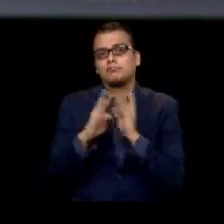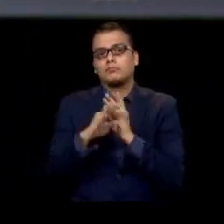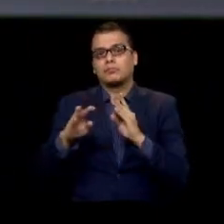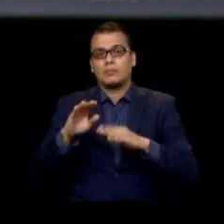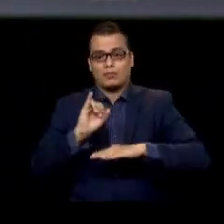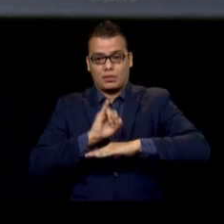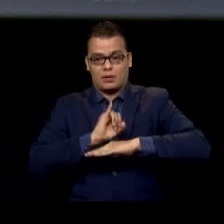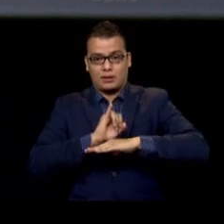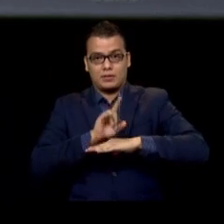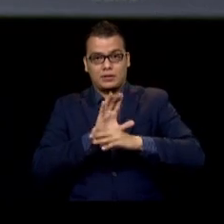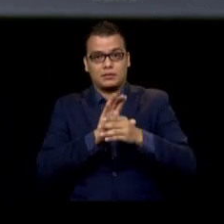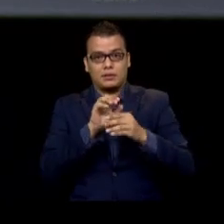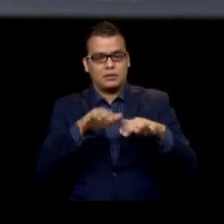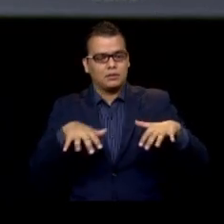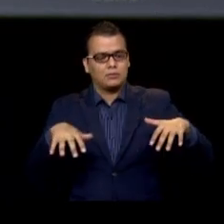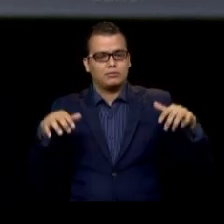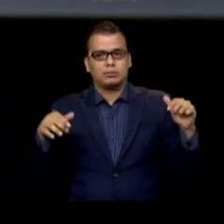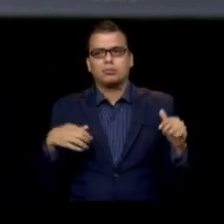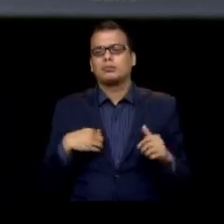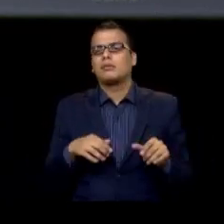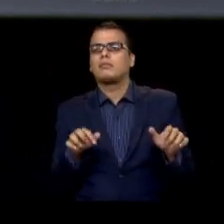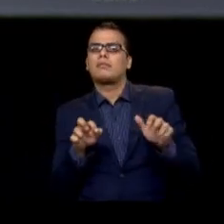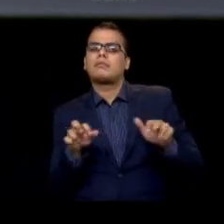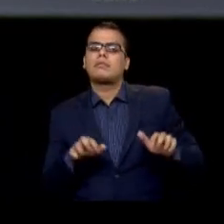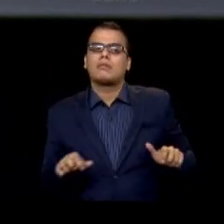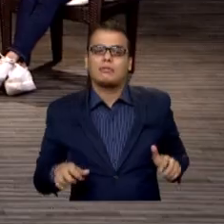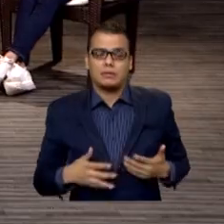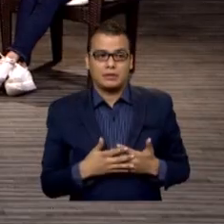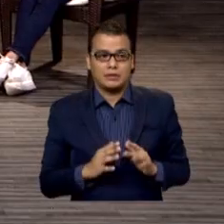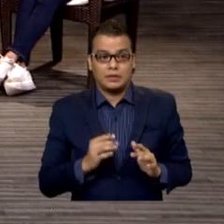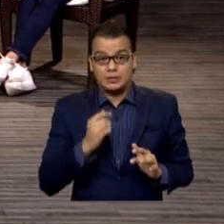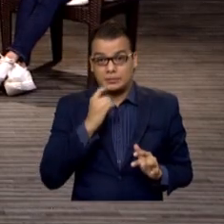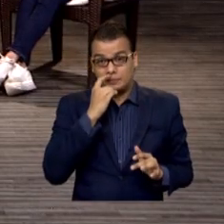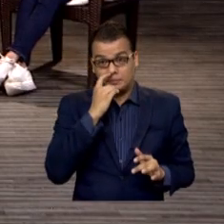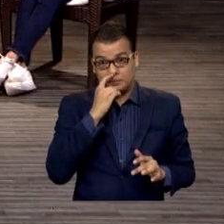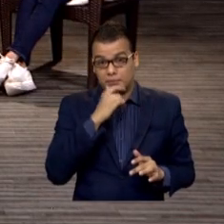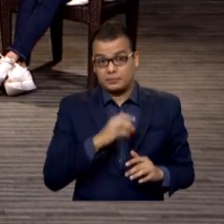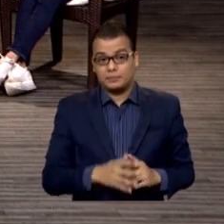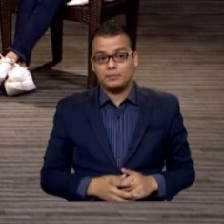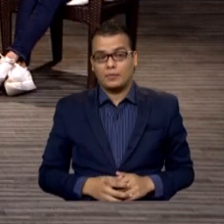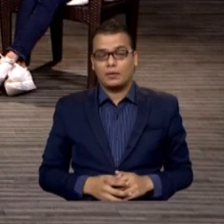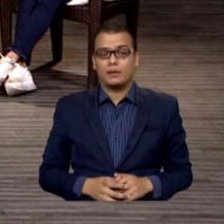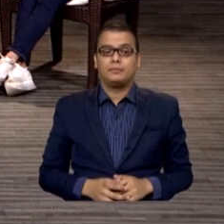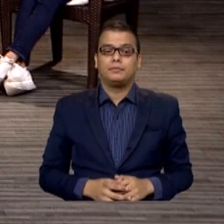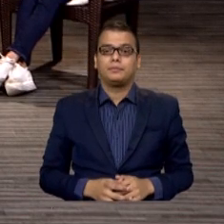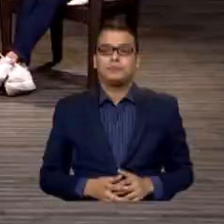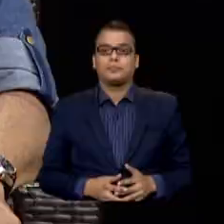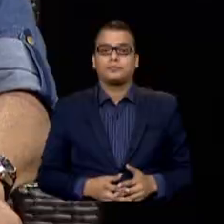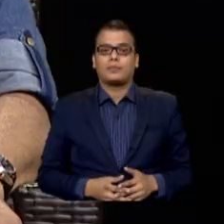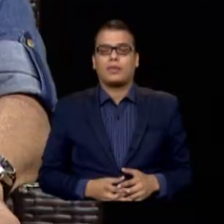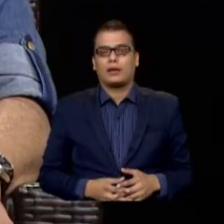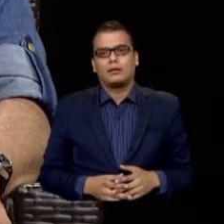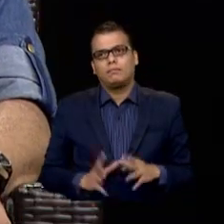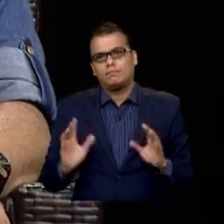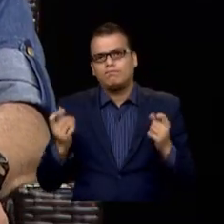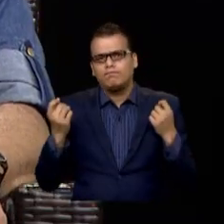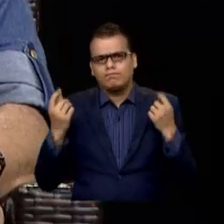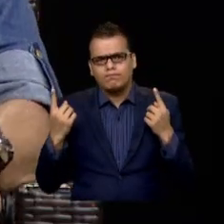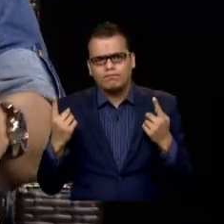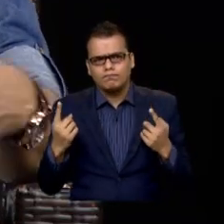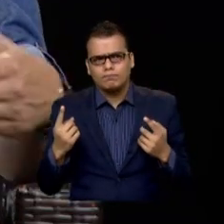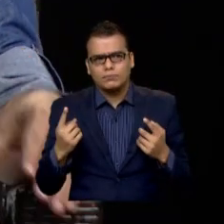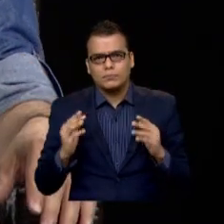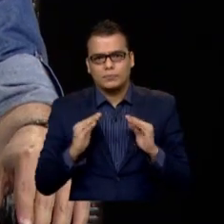iglesia totalmente lleno, 5 de la tarde. Ese es un tema, claro, también tenemos que entender que